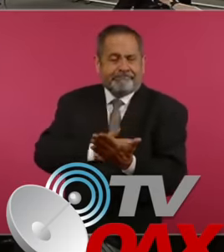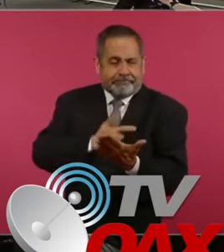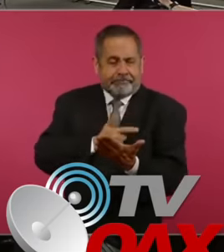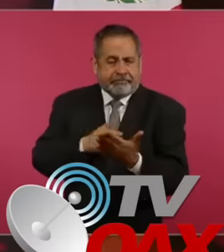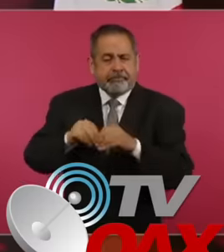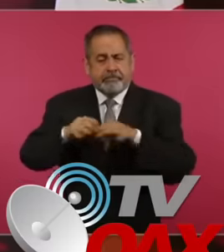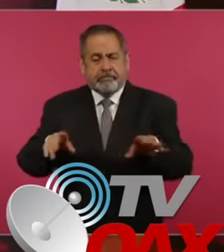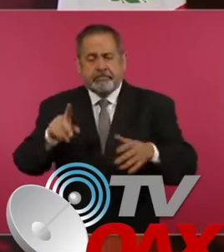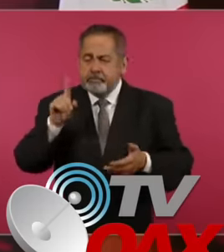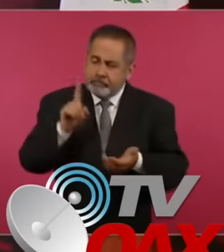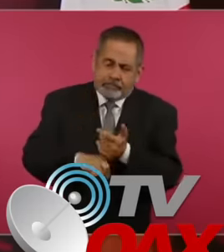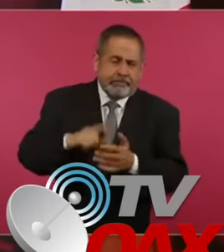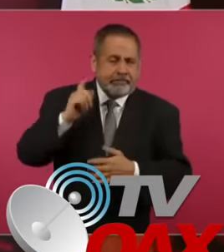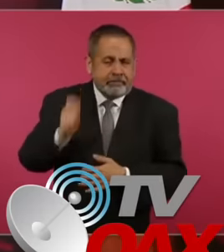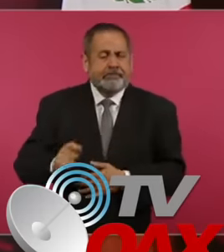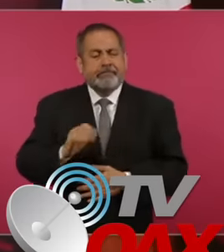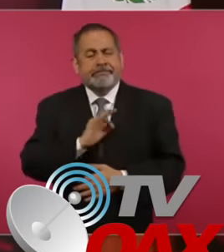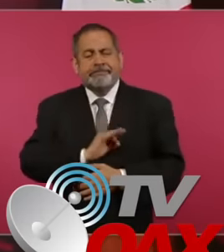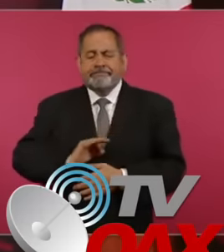De lo que es la felicidad,